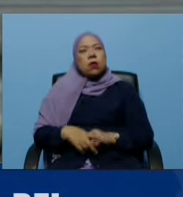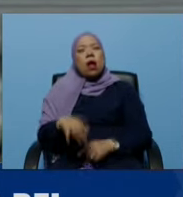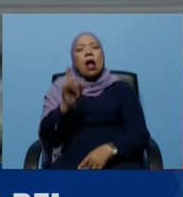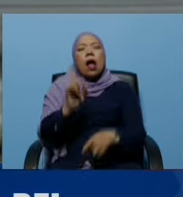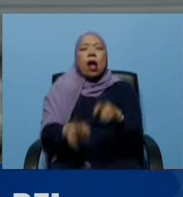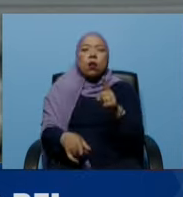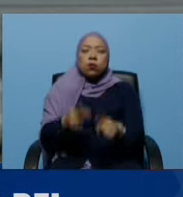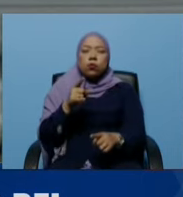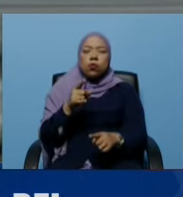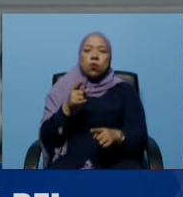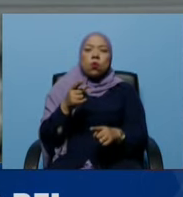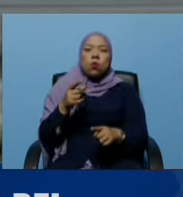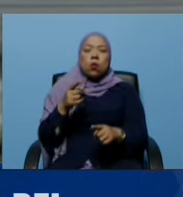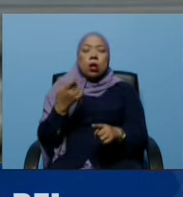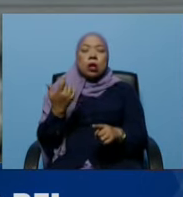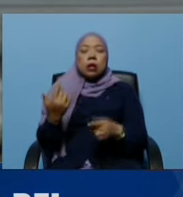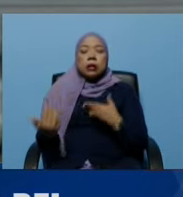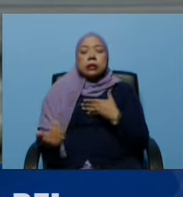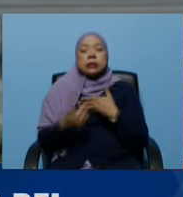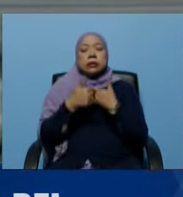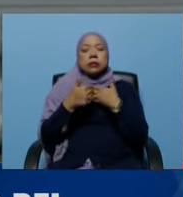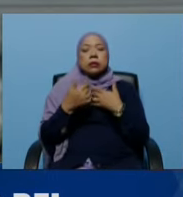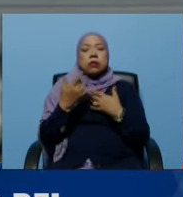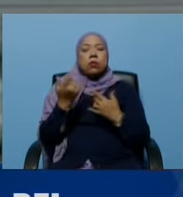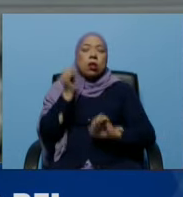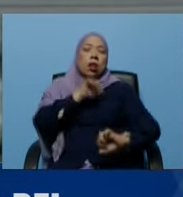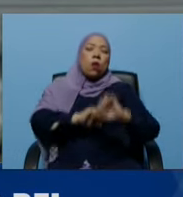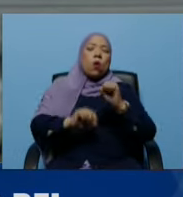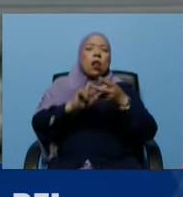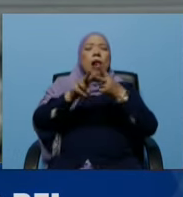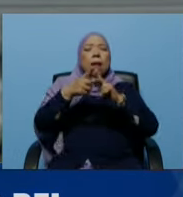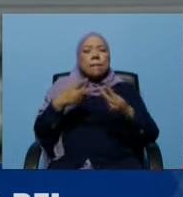Algunos conspiraron contra la paz.